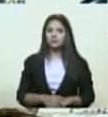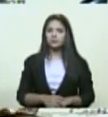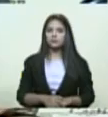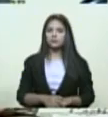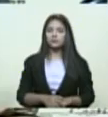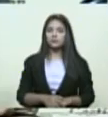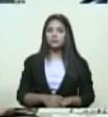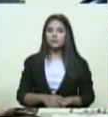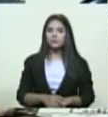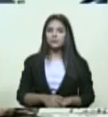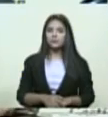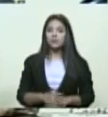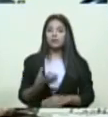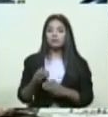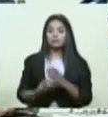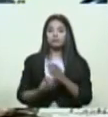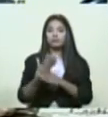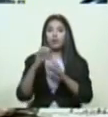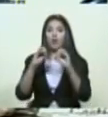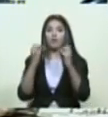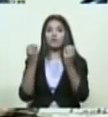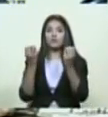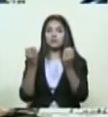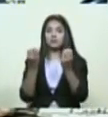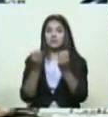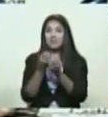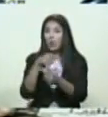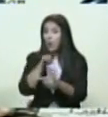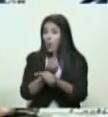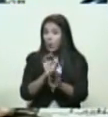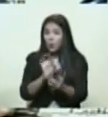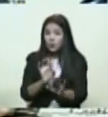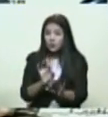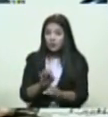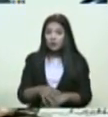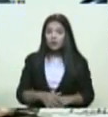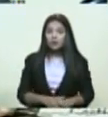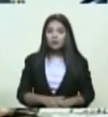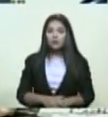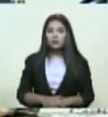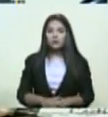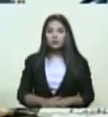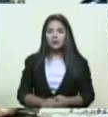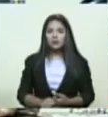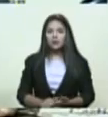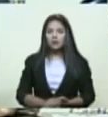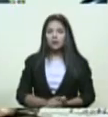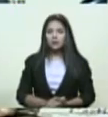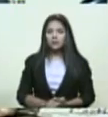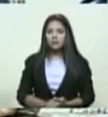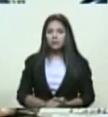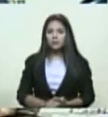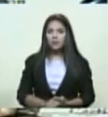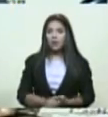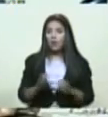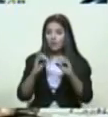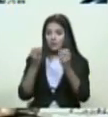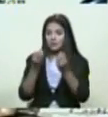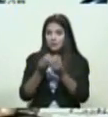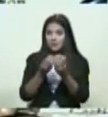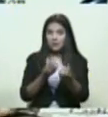Vamos a crear una oficina solamente para eso. Una oficina receptora de